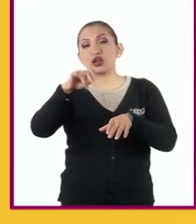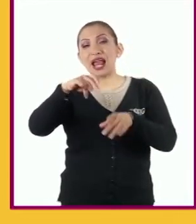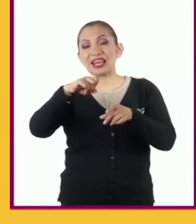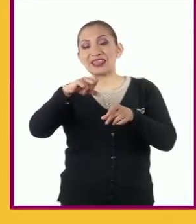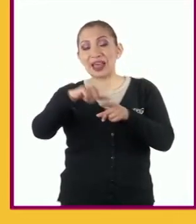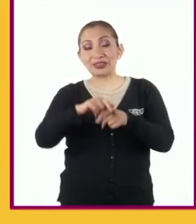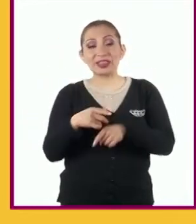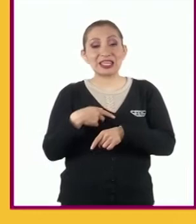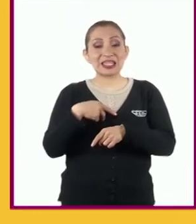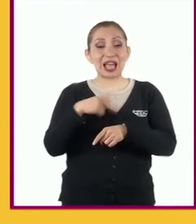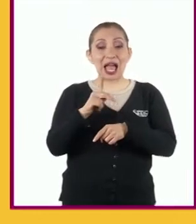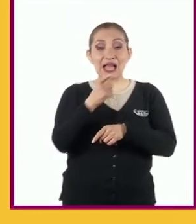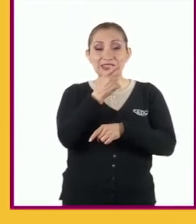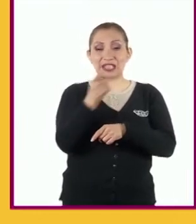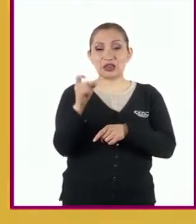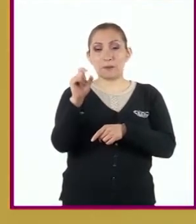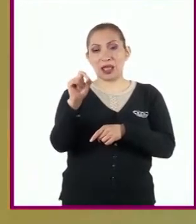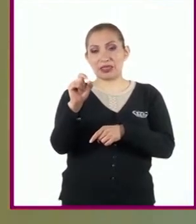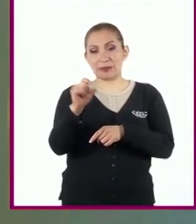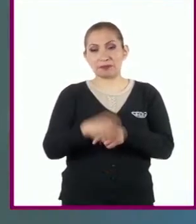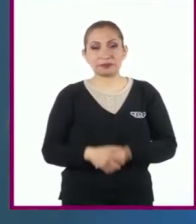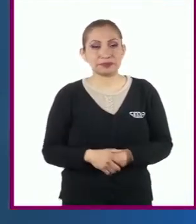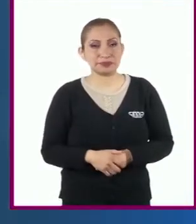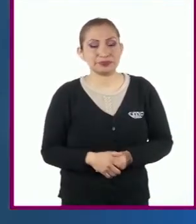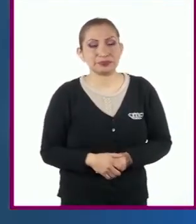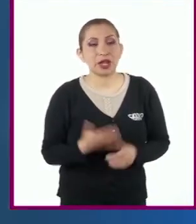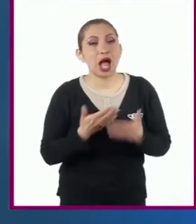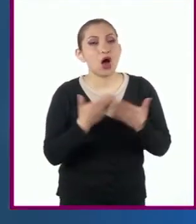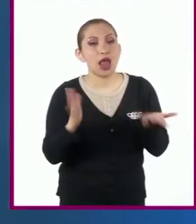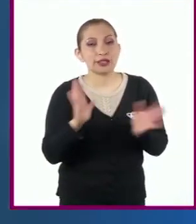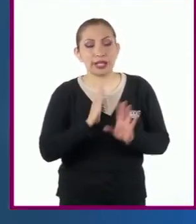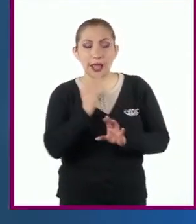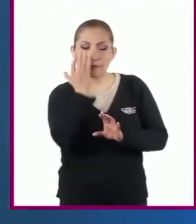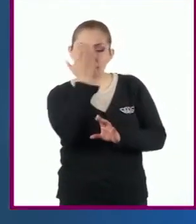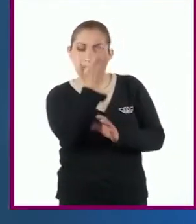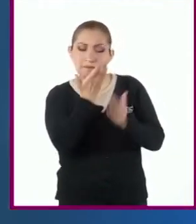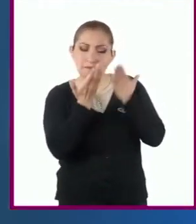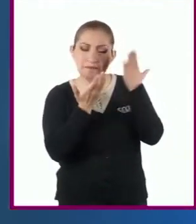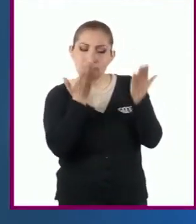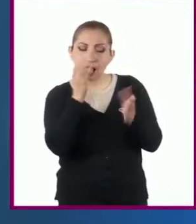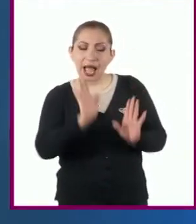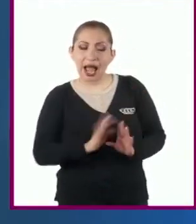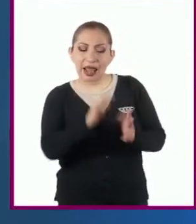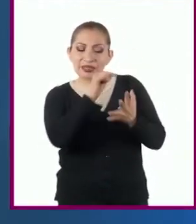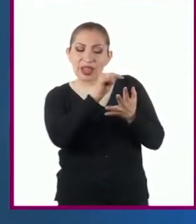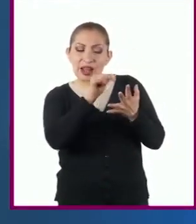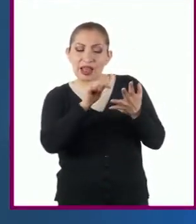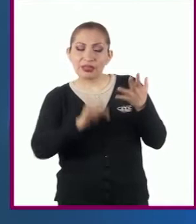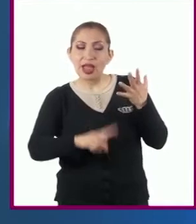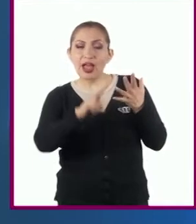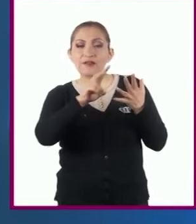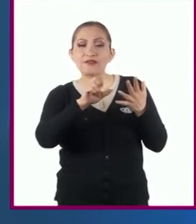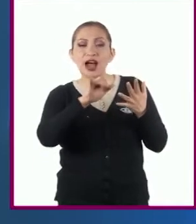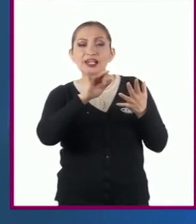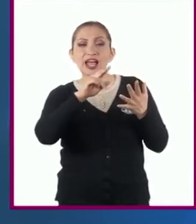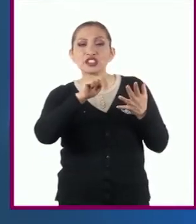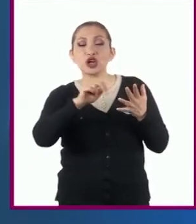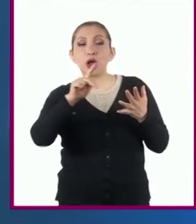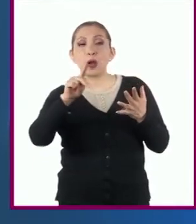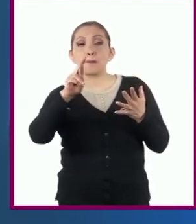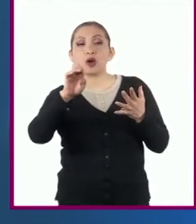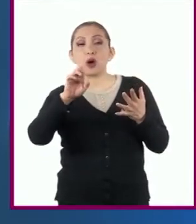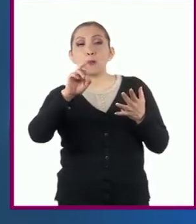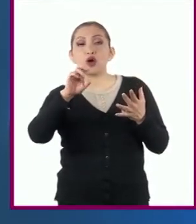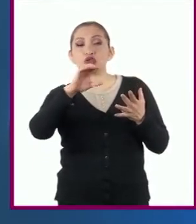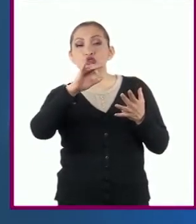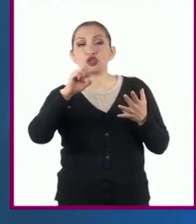igual a 120. Hasta ahora hemos estudiado las características de la variación proporcional,